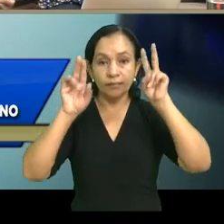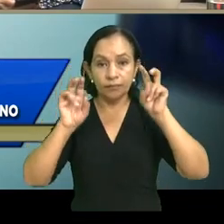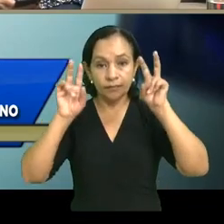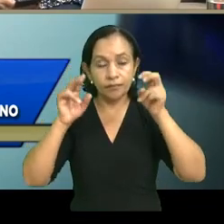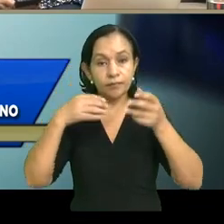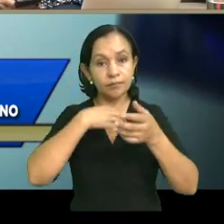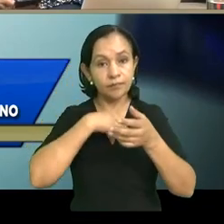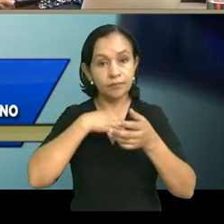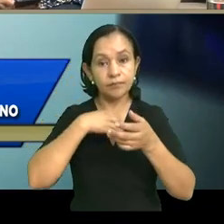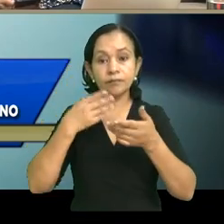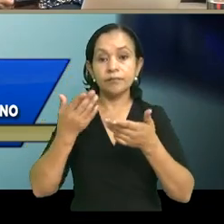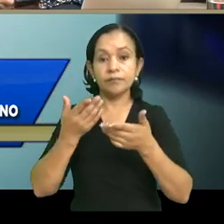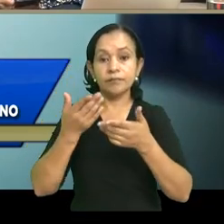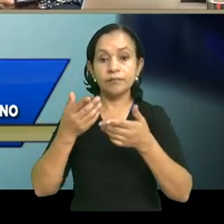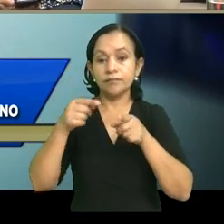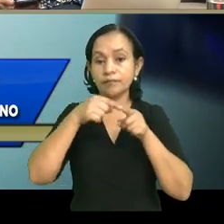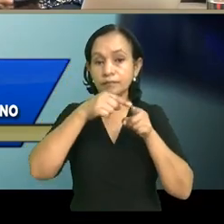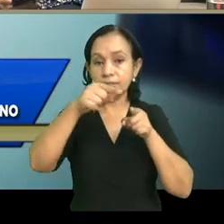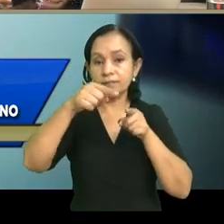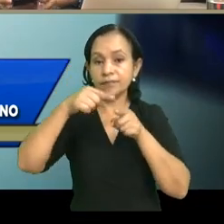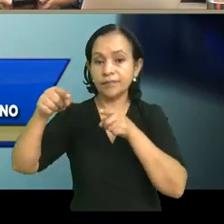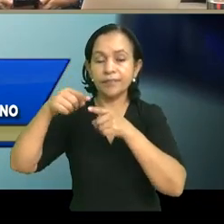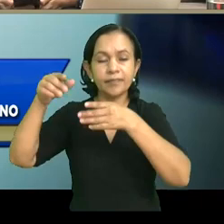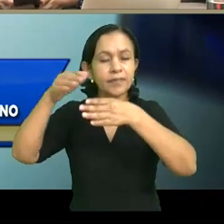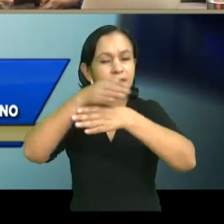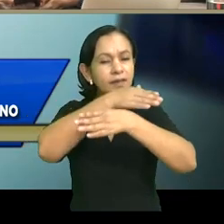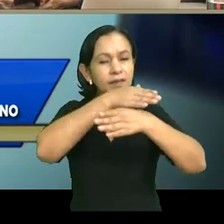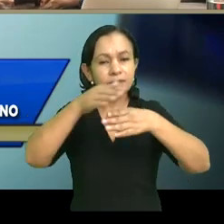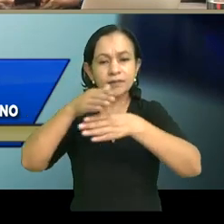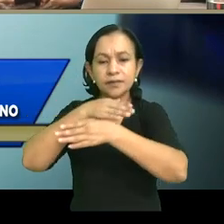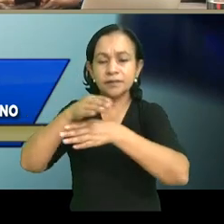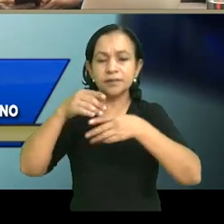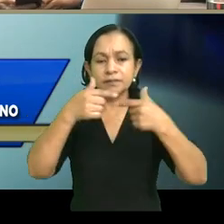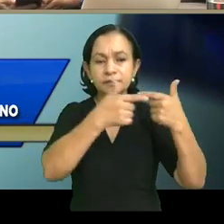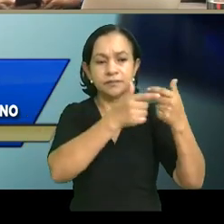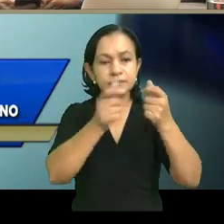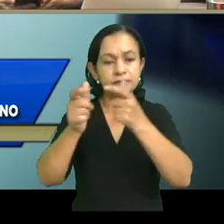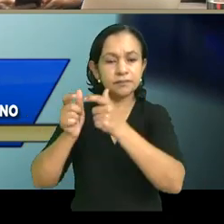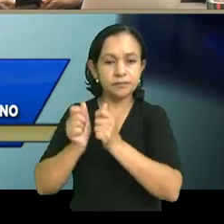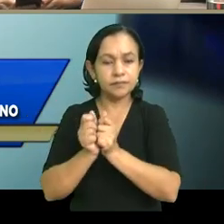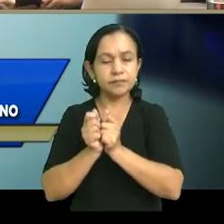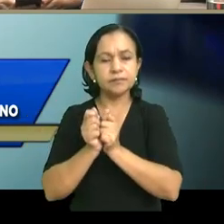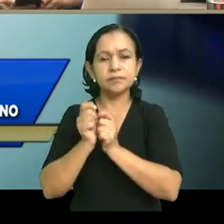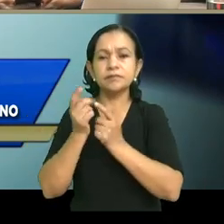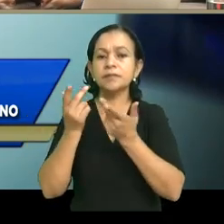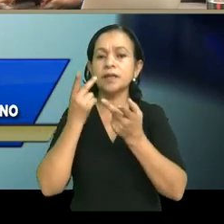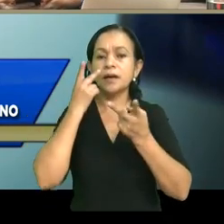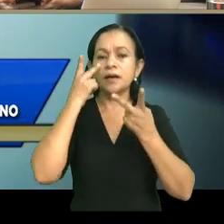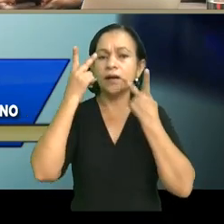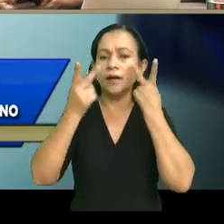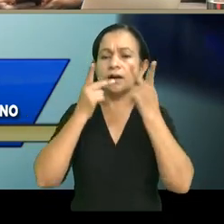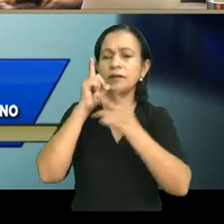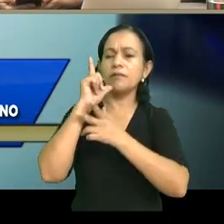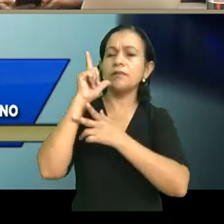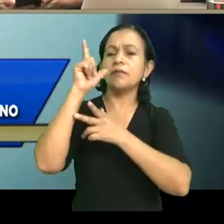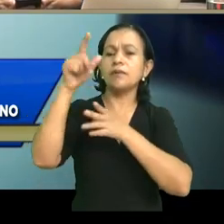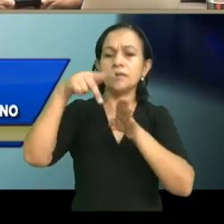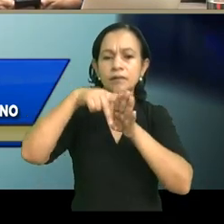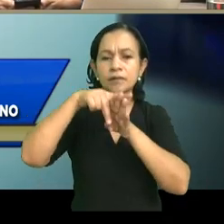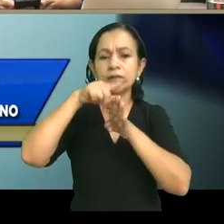así sucesivamente se va con todos los distintos sectores, se va a las comunidades también, y eso es lo que